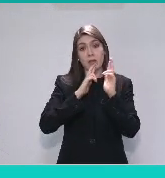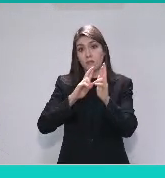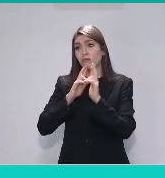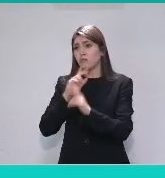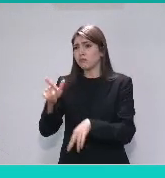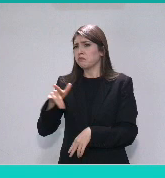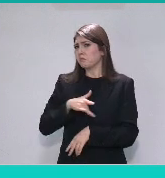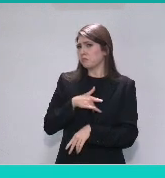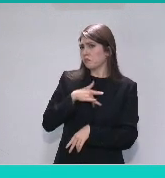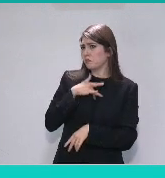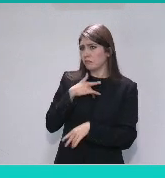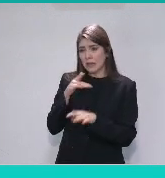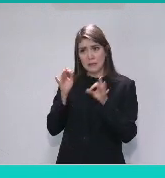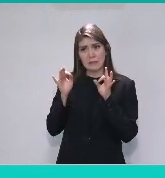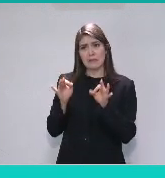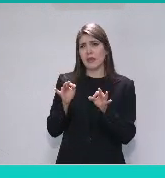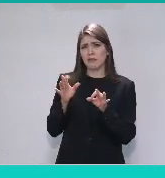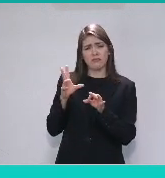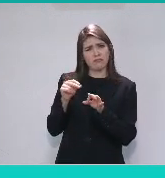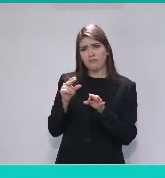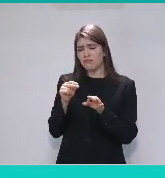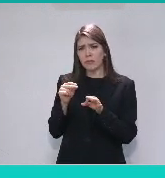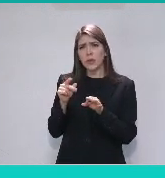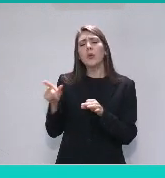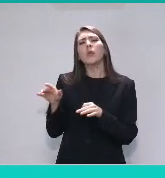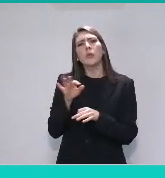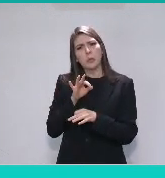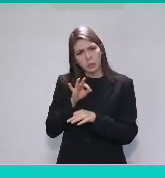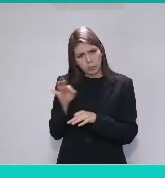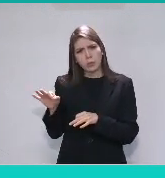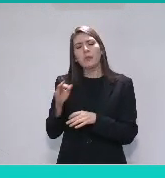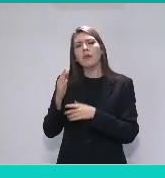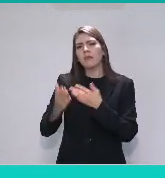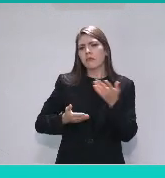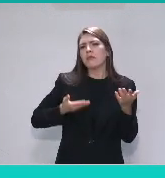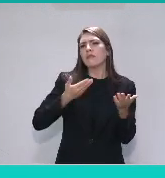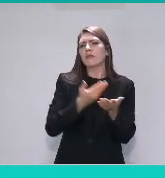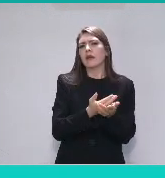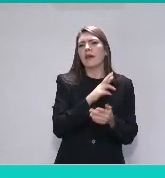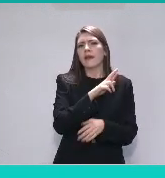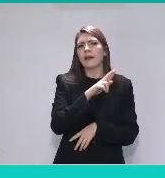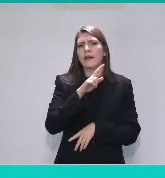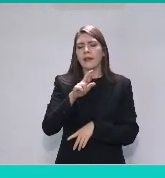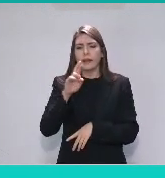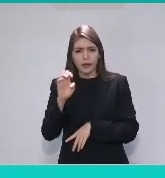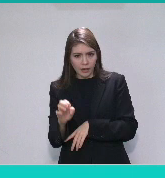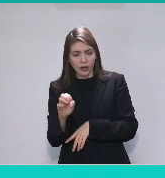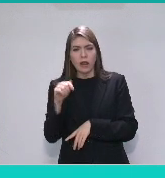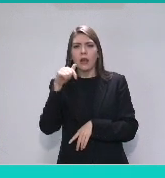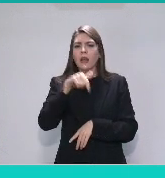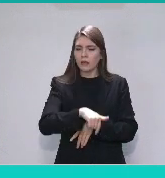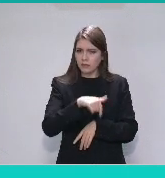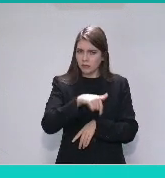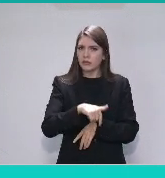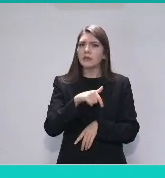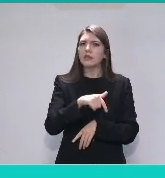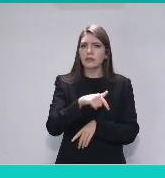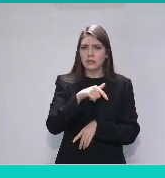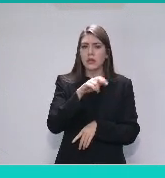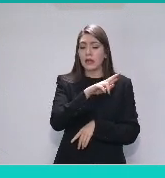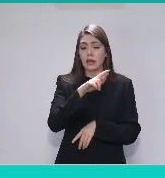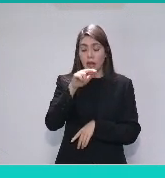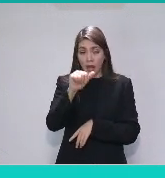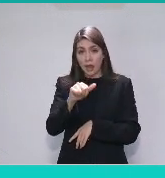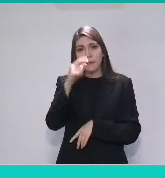satisfagan su pretensión posible presentar un recurso de revisión ante este instituto para el caso de los sujetos obligados